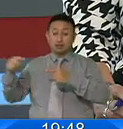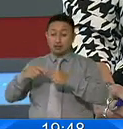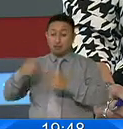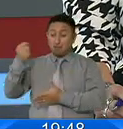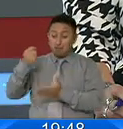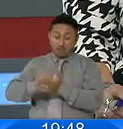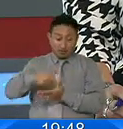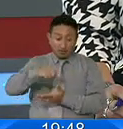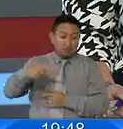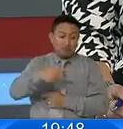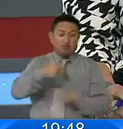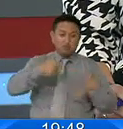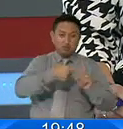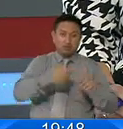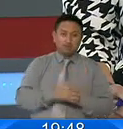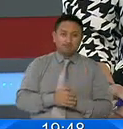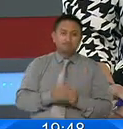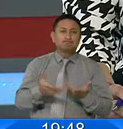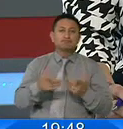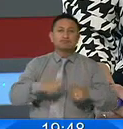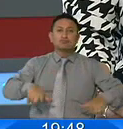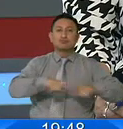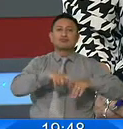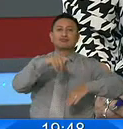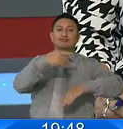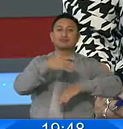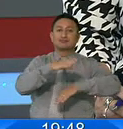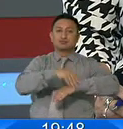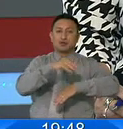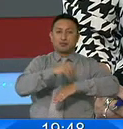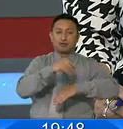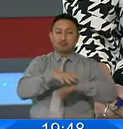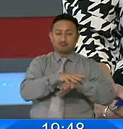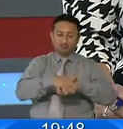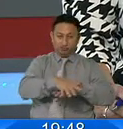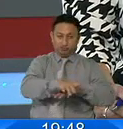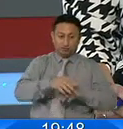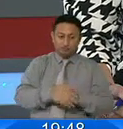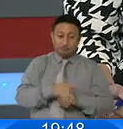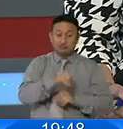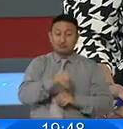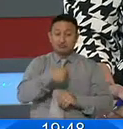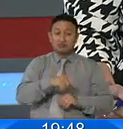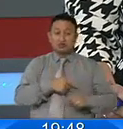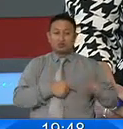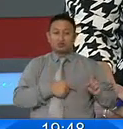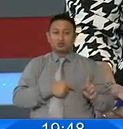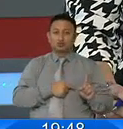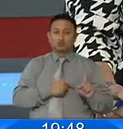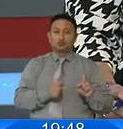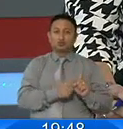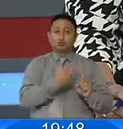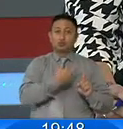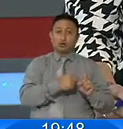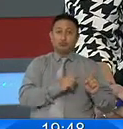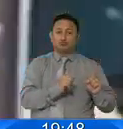para asesinarla. El hecho ocurrió en Quevedo, provincia de Los Ríos, mientras ella caminaba junto a su